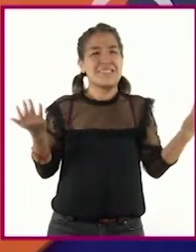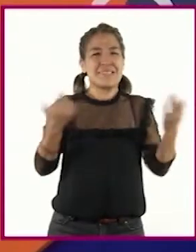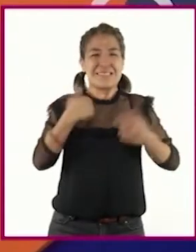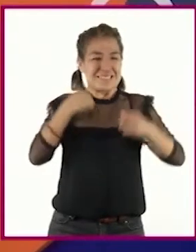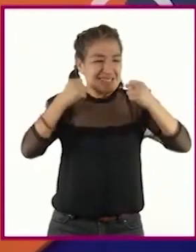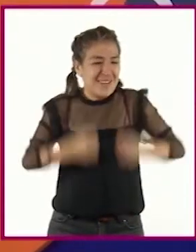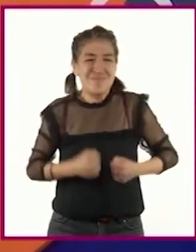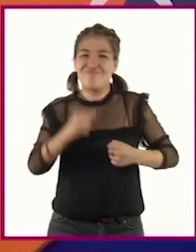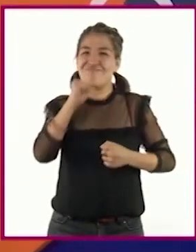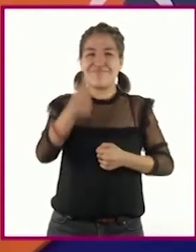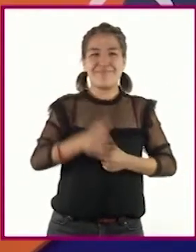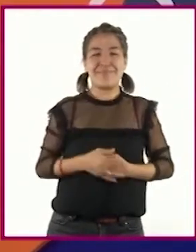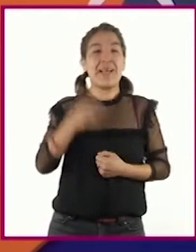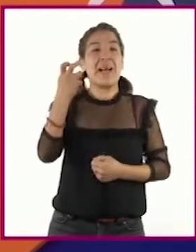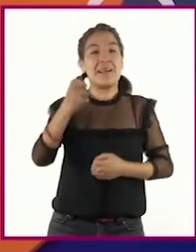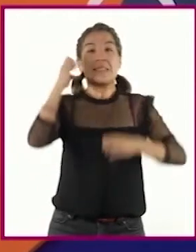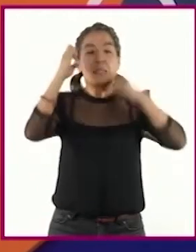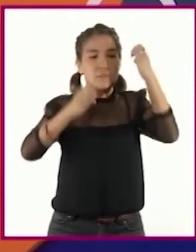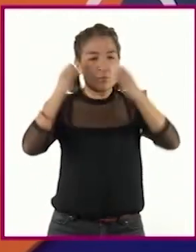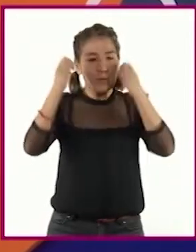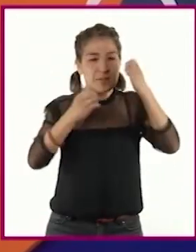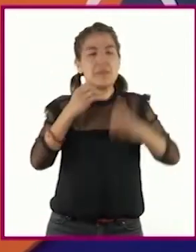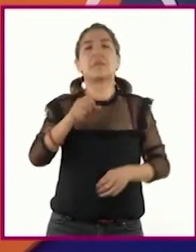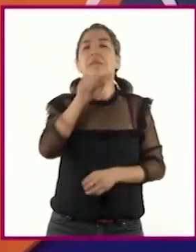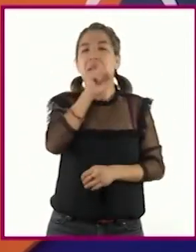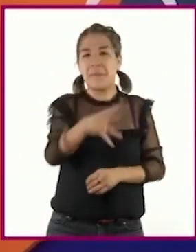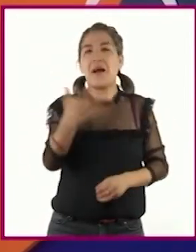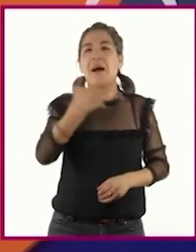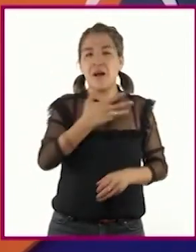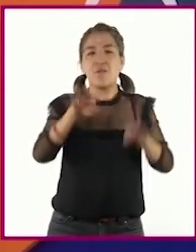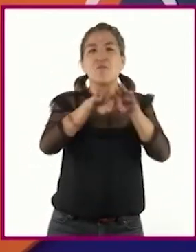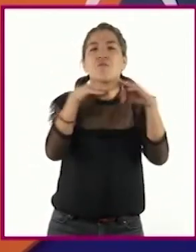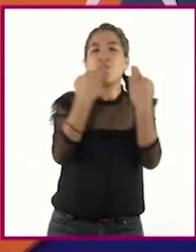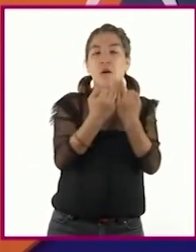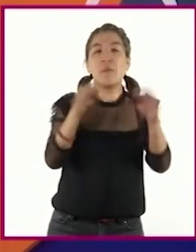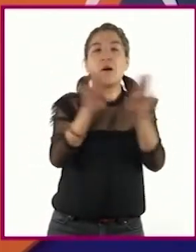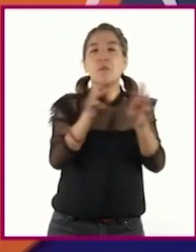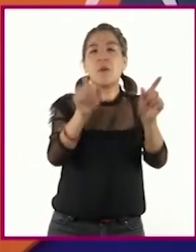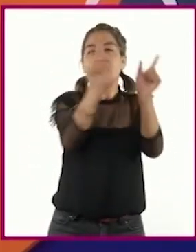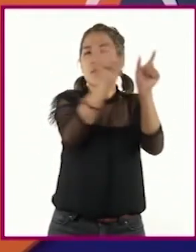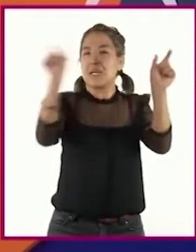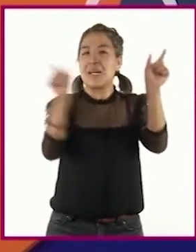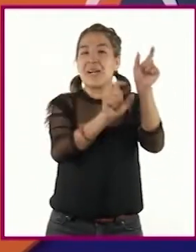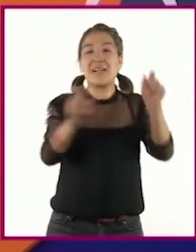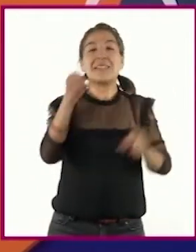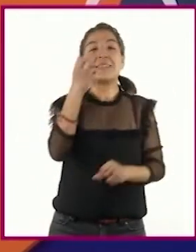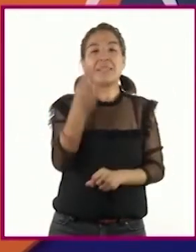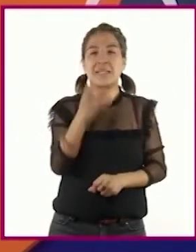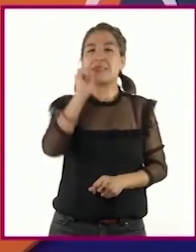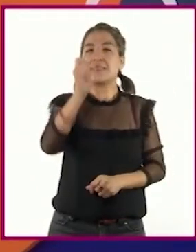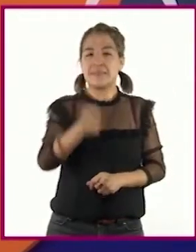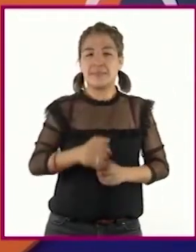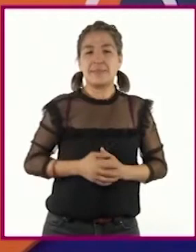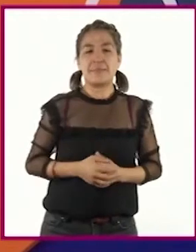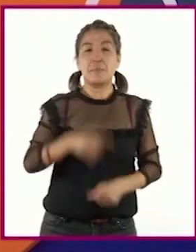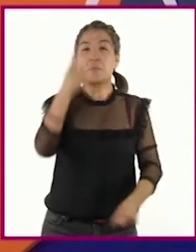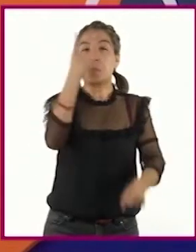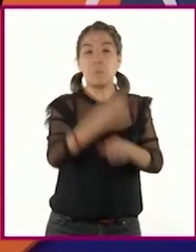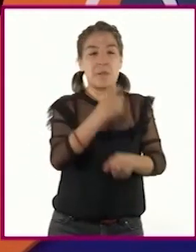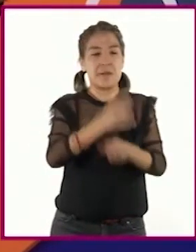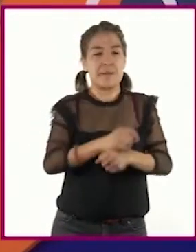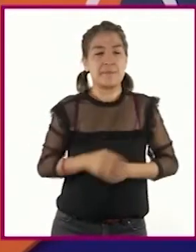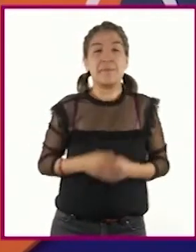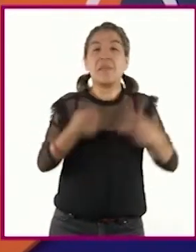convencía. La exposición también tiene una estructura que consta de 3 partes. La primera es